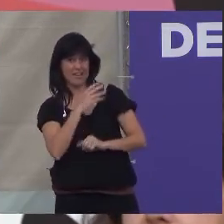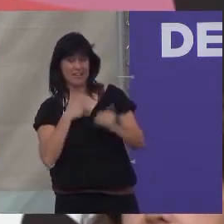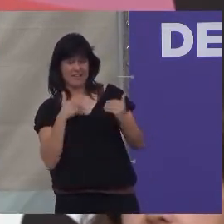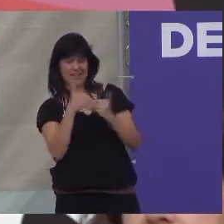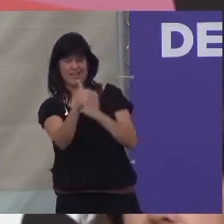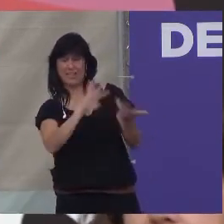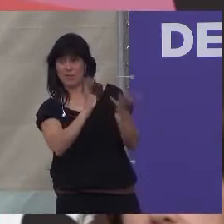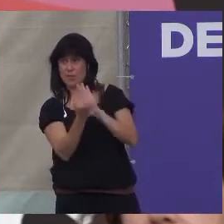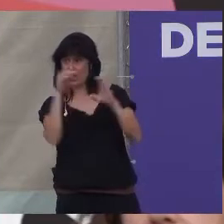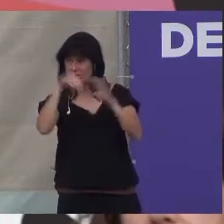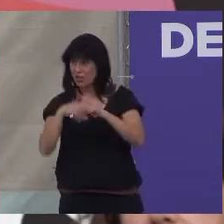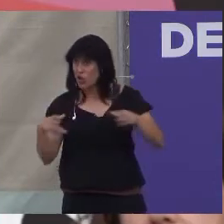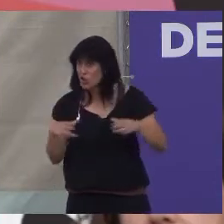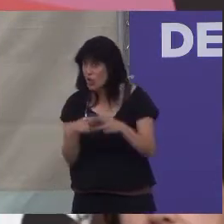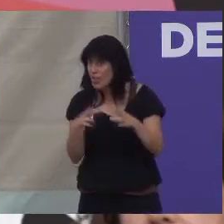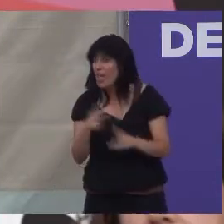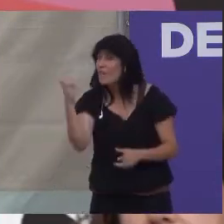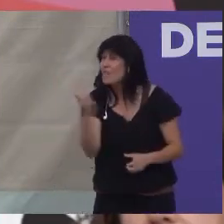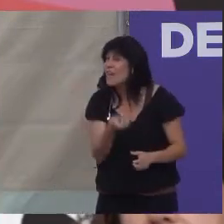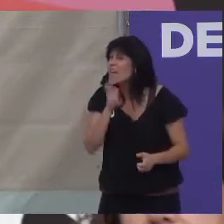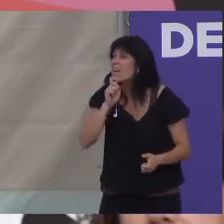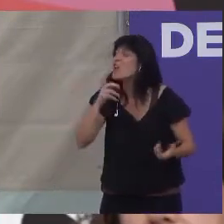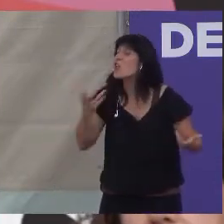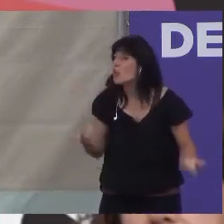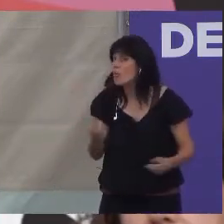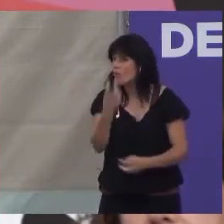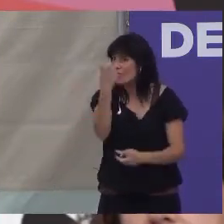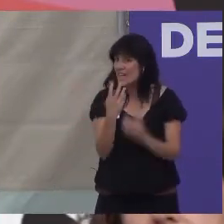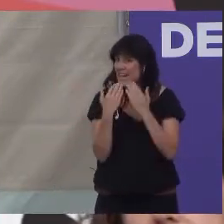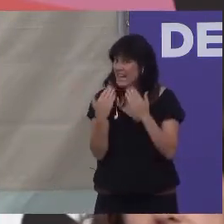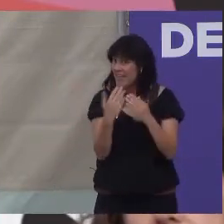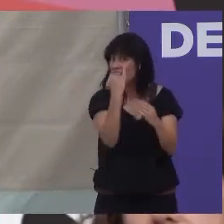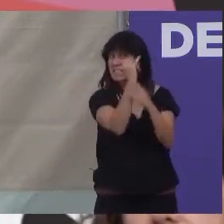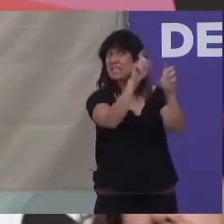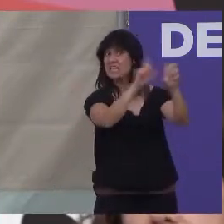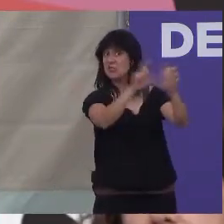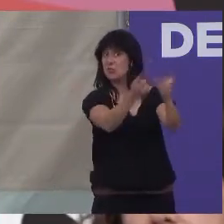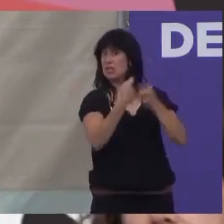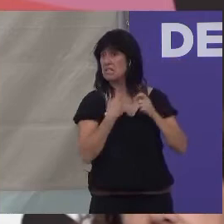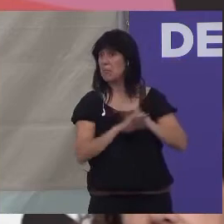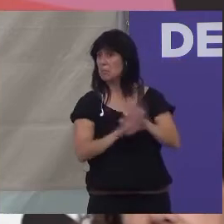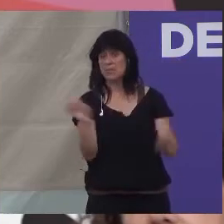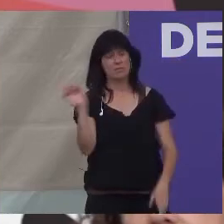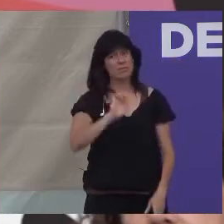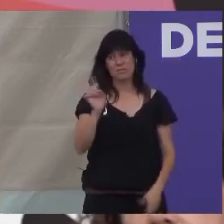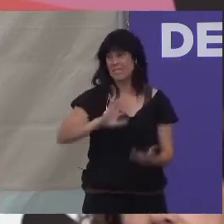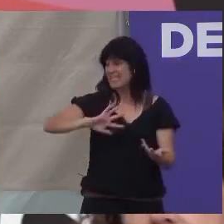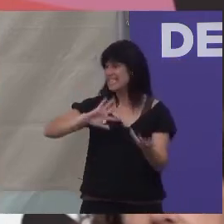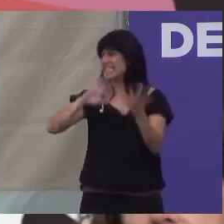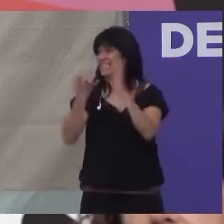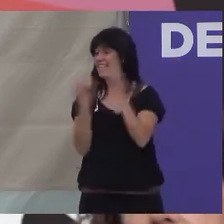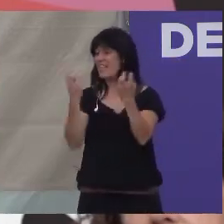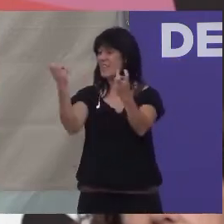en nuestra sociedad no pueden venir de las instituciones, sino que deben venir de arriba